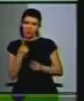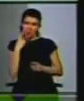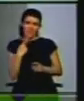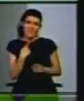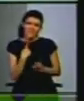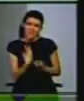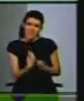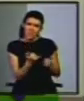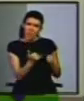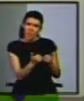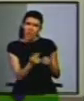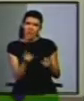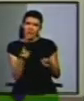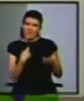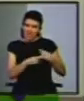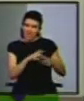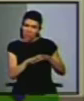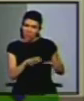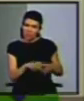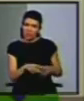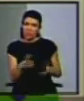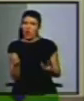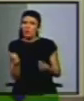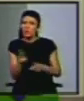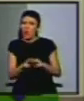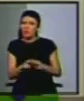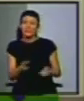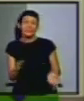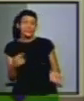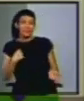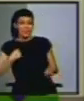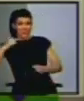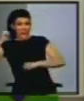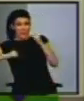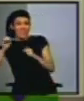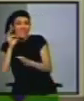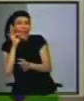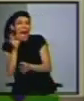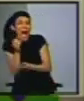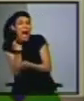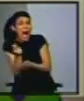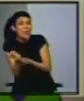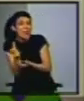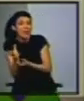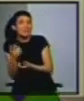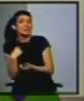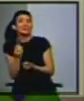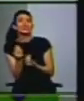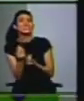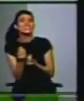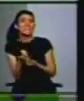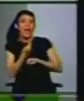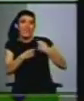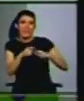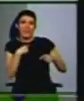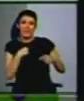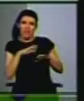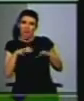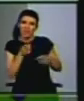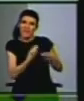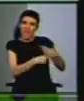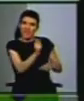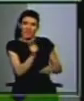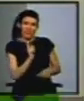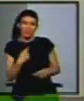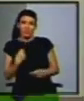sea, poder salir adelante. Porque yo trabajaba en una empresa que tenía tanto dinero que no tuve la necesidad de vender mis propios bienes. Si siempre tuve